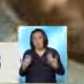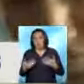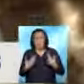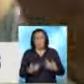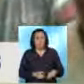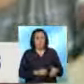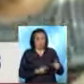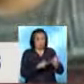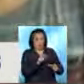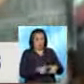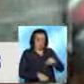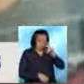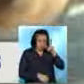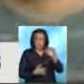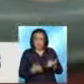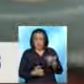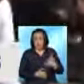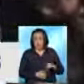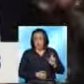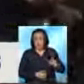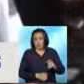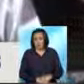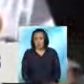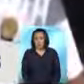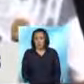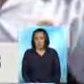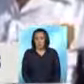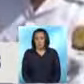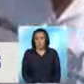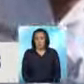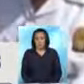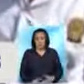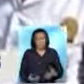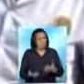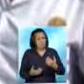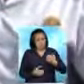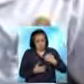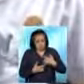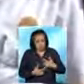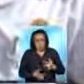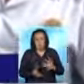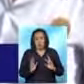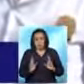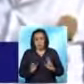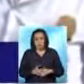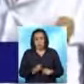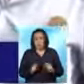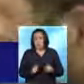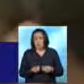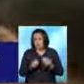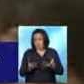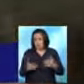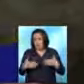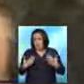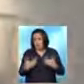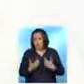peruano que en estos momentos lo necesita mucho, ¿no? con mucha nostalgia, pero bueno, esperemos regalarle esa alegría al